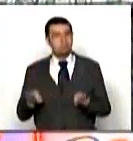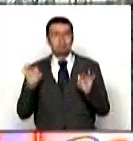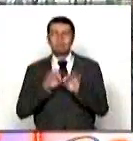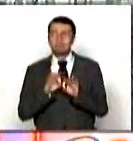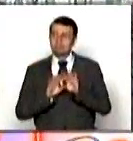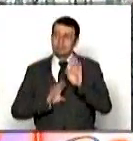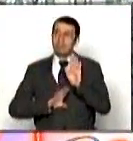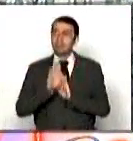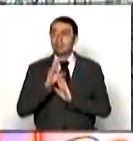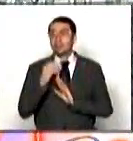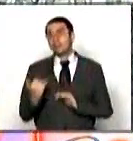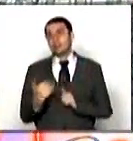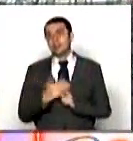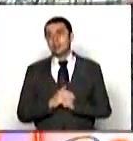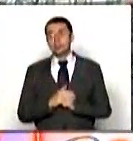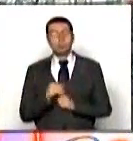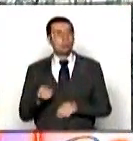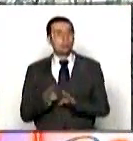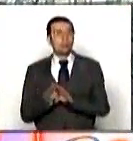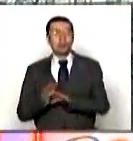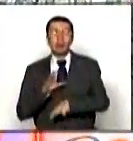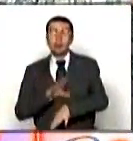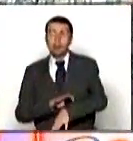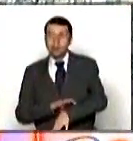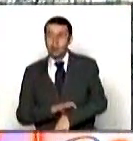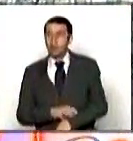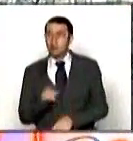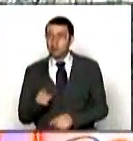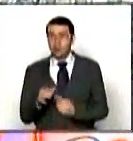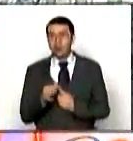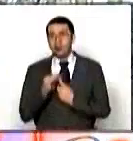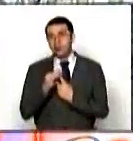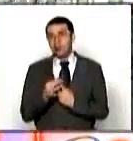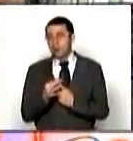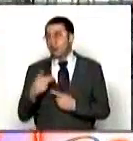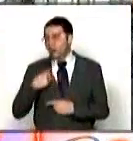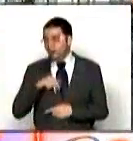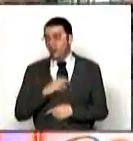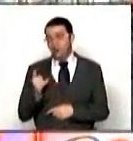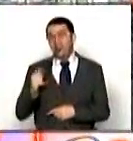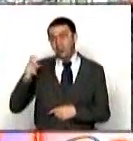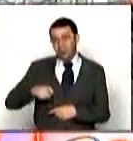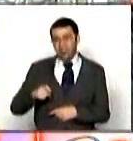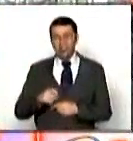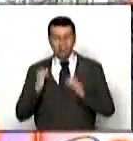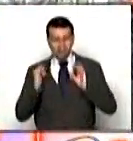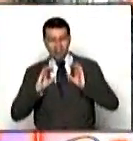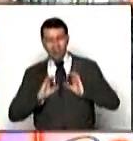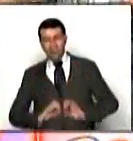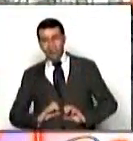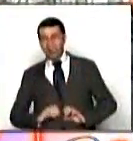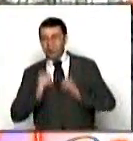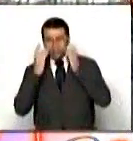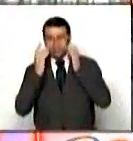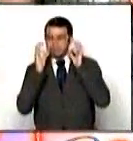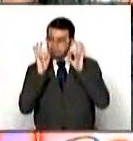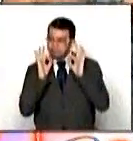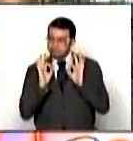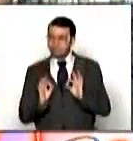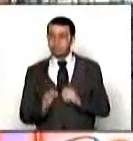fundamento, es la medicina fundamental que tenemos que tener para mantener nuestros cuerpos en perfectas